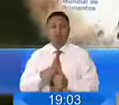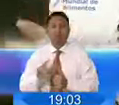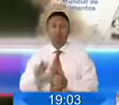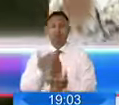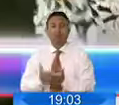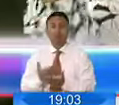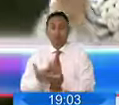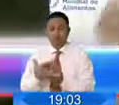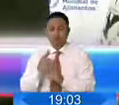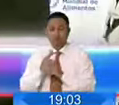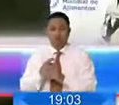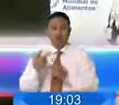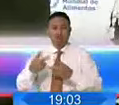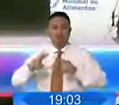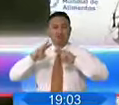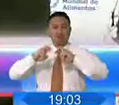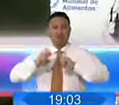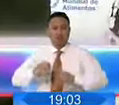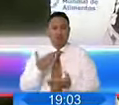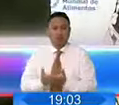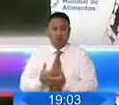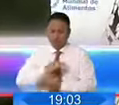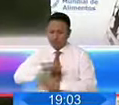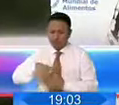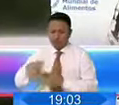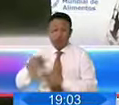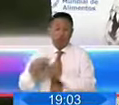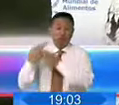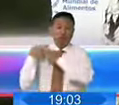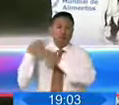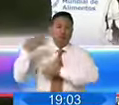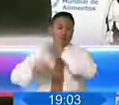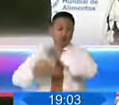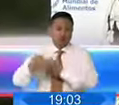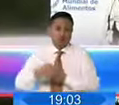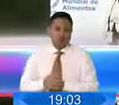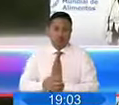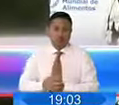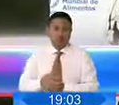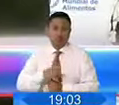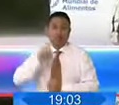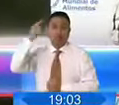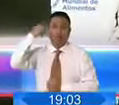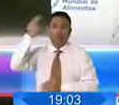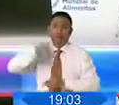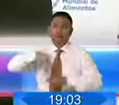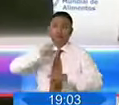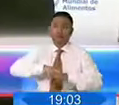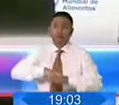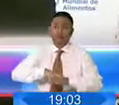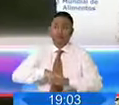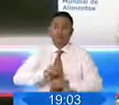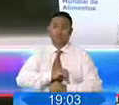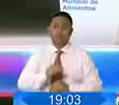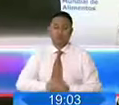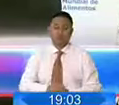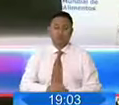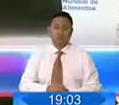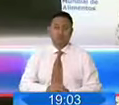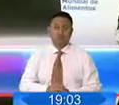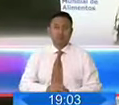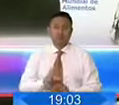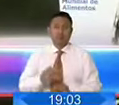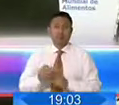los resultados de las investigaciones que le corresponden a la función judicial, el gobierno nacional tomará las medidas de forma